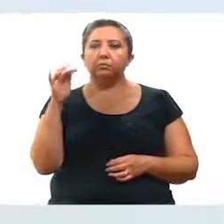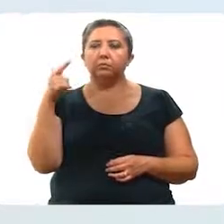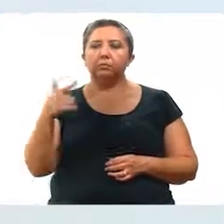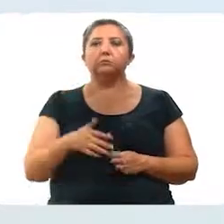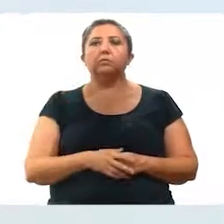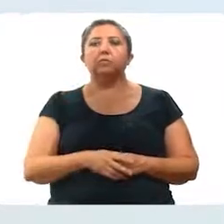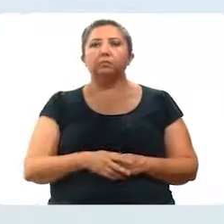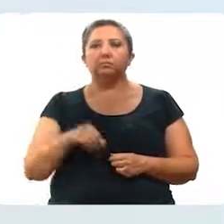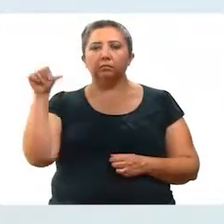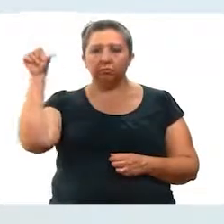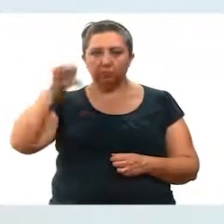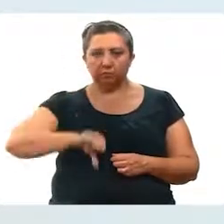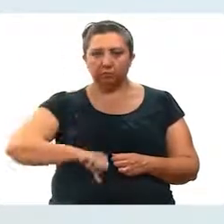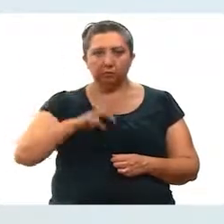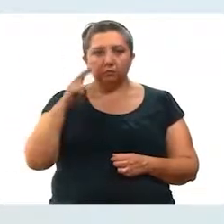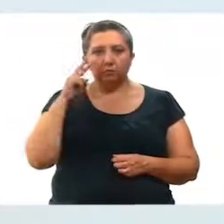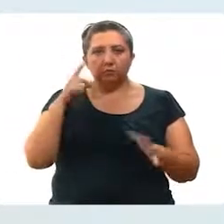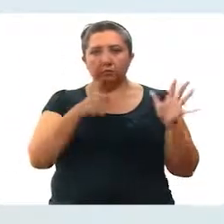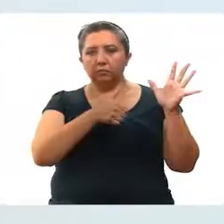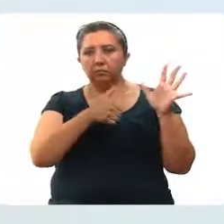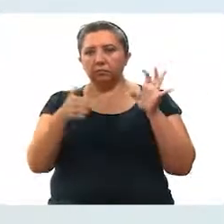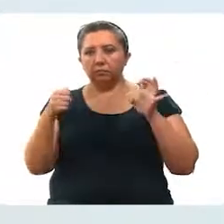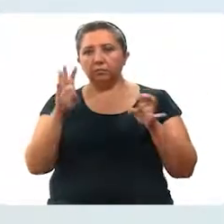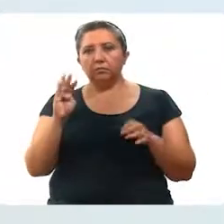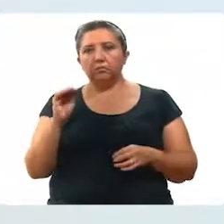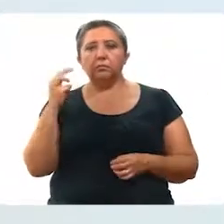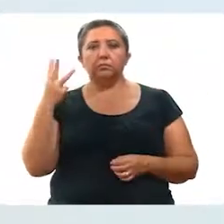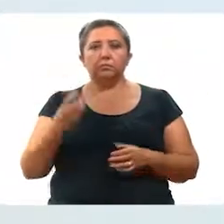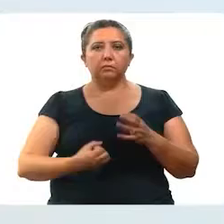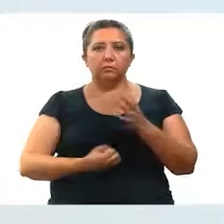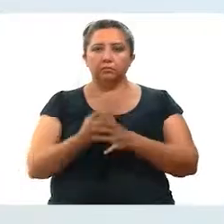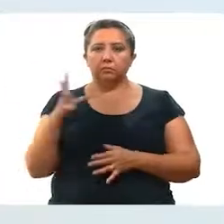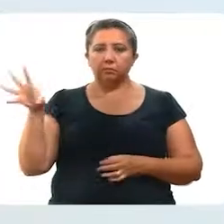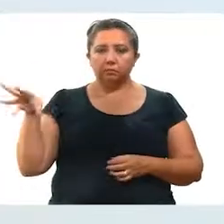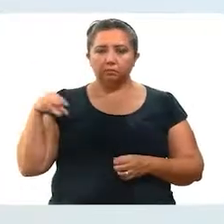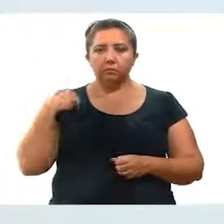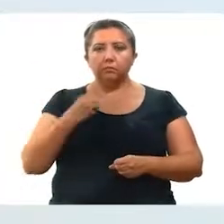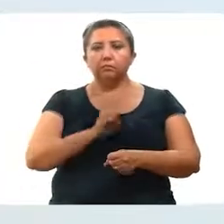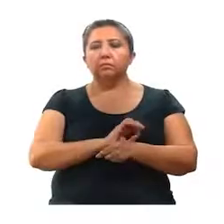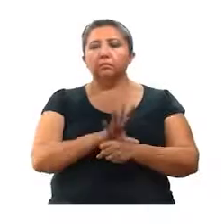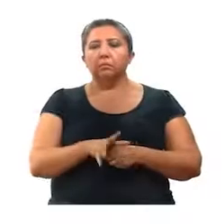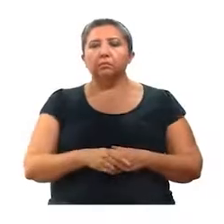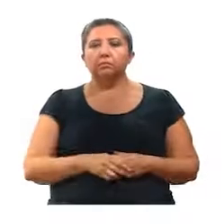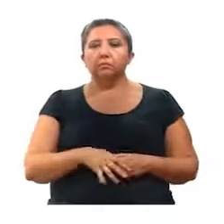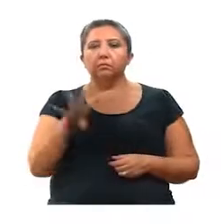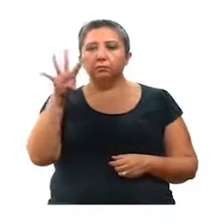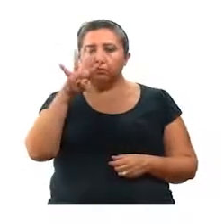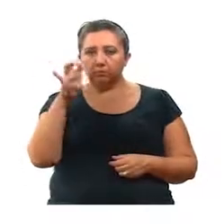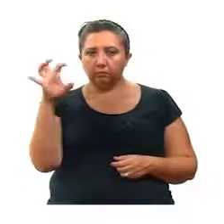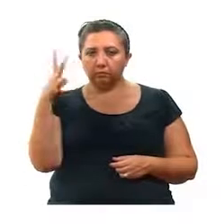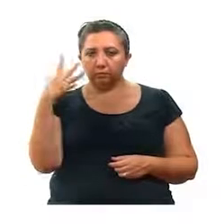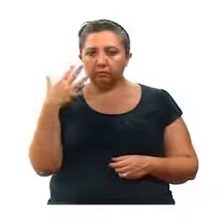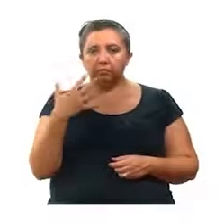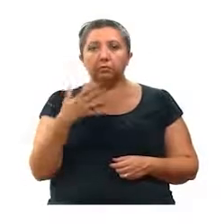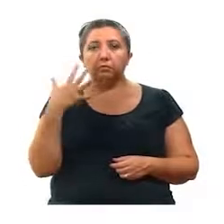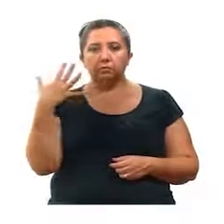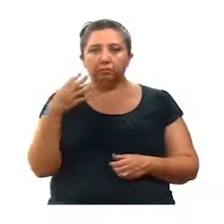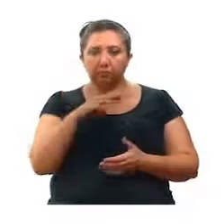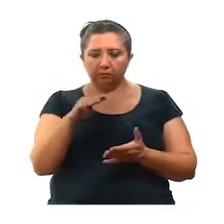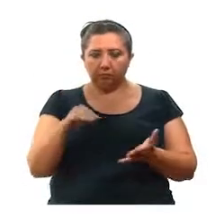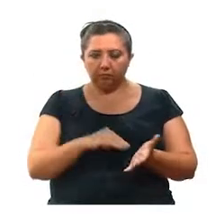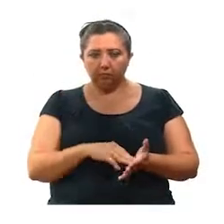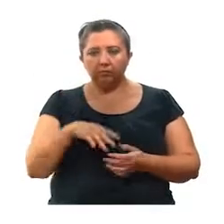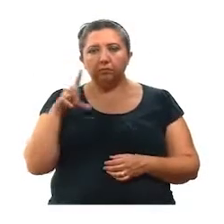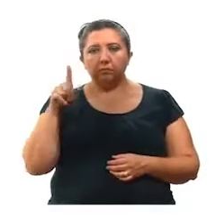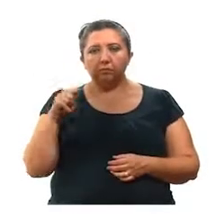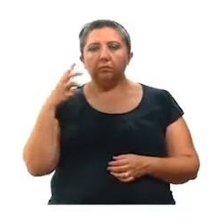101.347. Hoy se detectaron 693 nuevos contagios de coronavirus, 405 en Mérida,